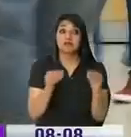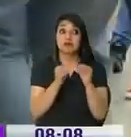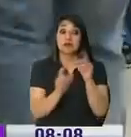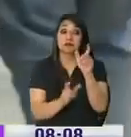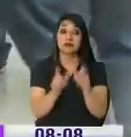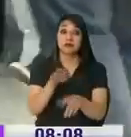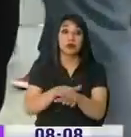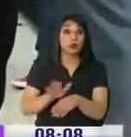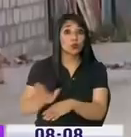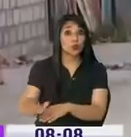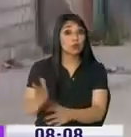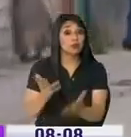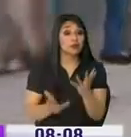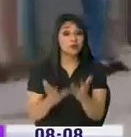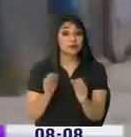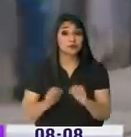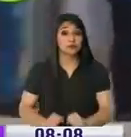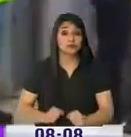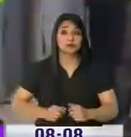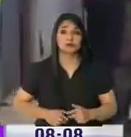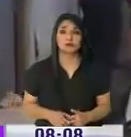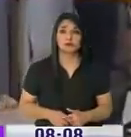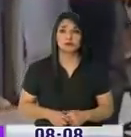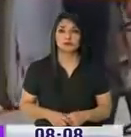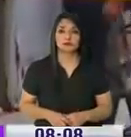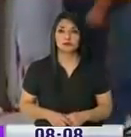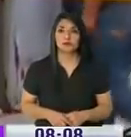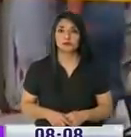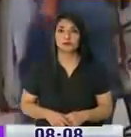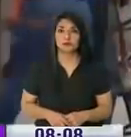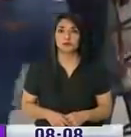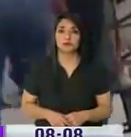en el crimen informó jorge salazar